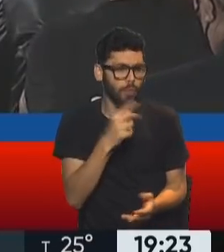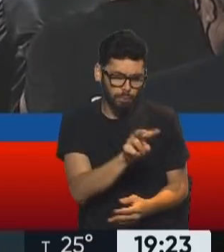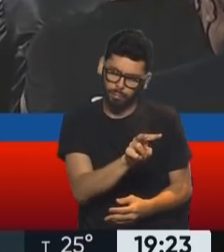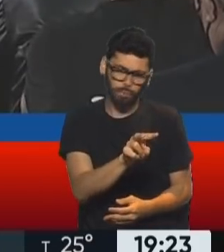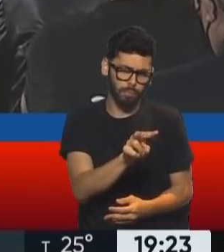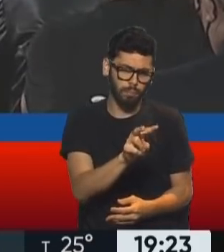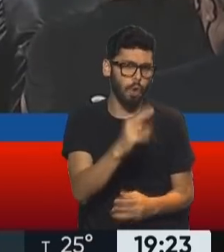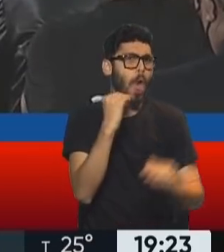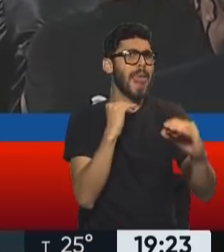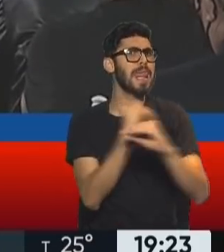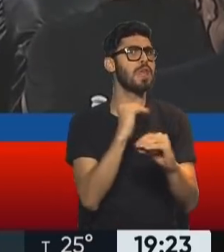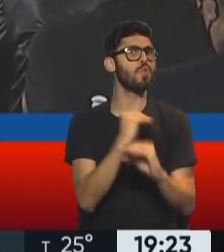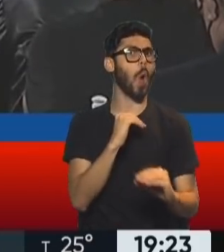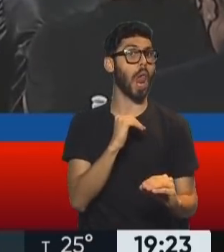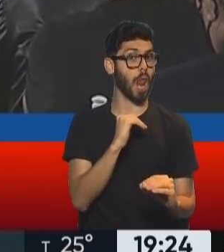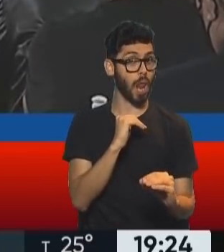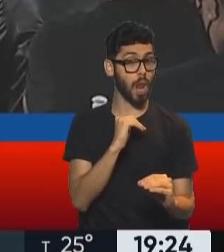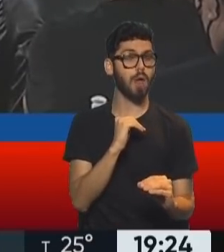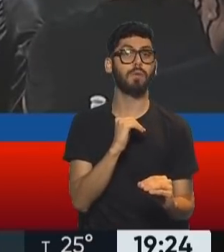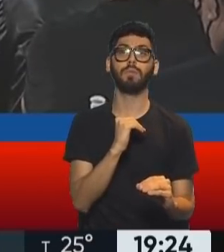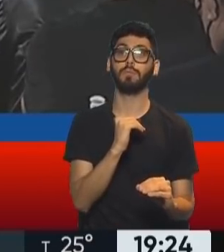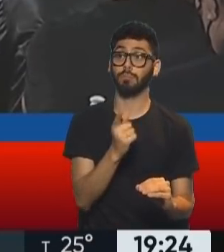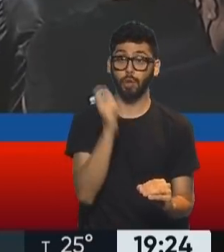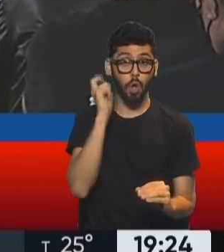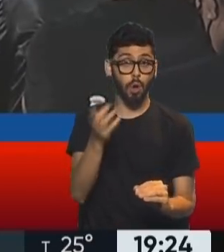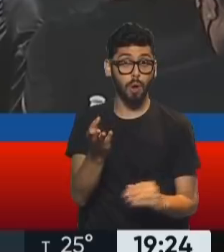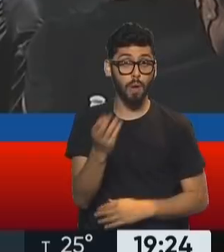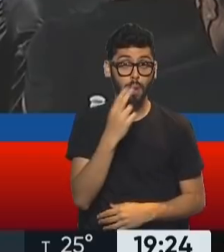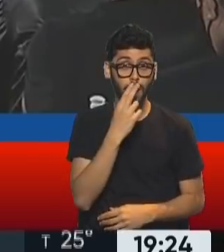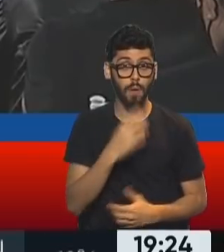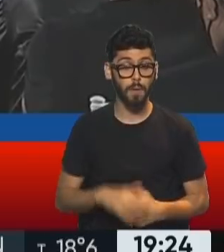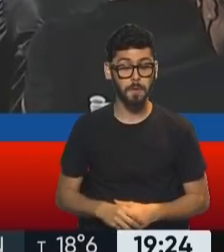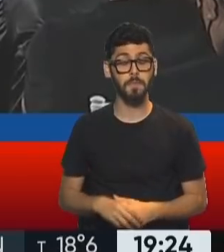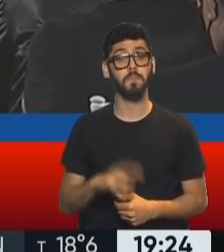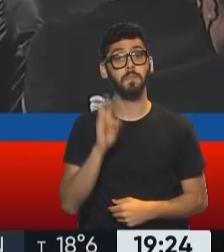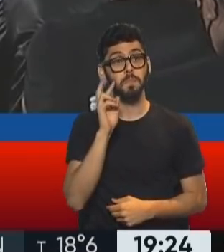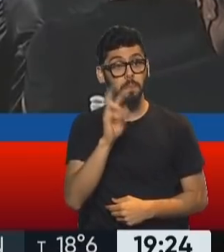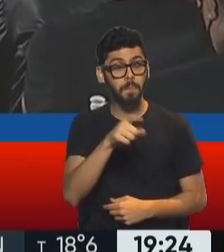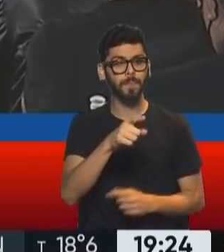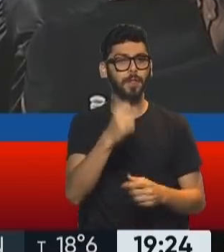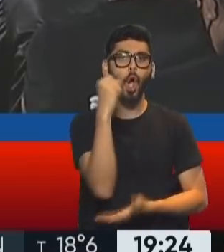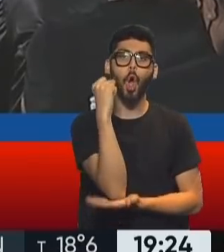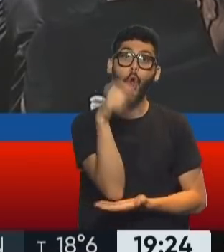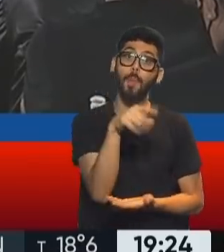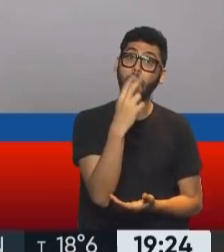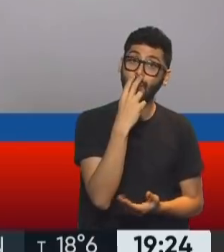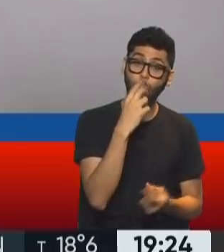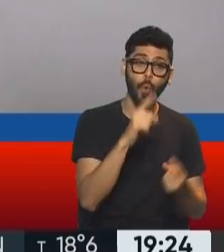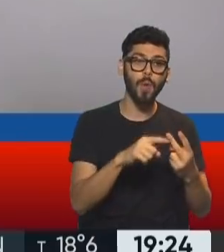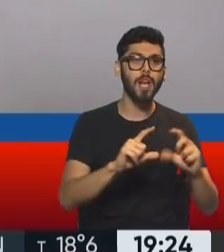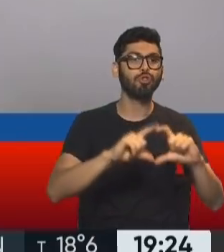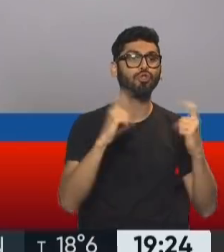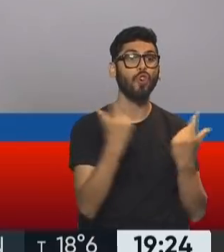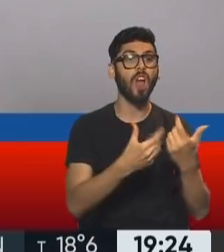Y es muy impactante ver cómo evolucionó la economía y el desarrollo social de Bolivia en ese tiempo.